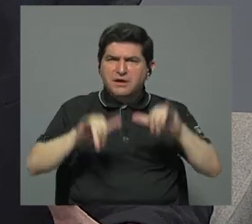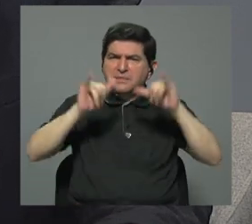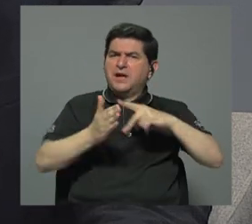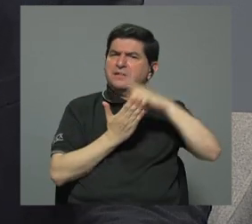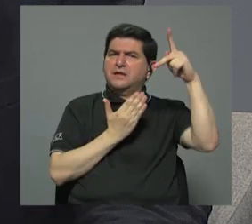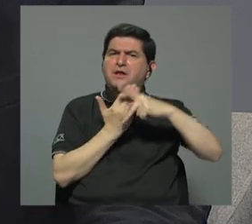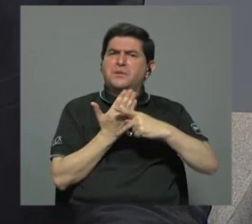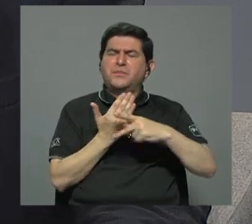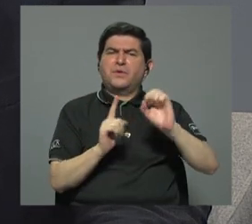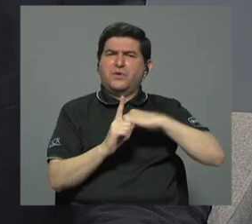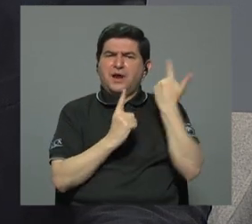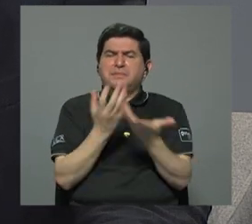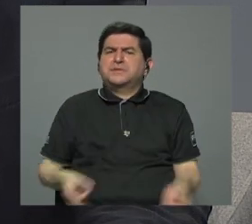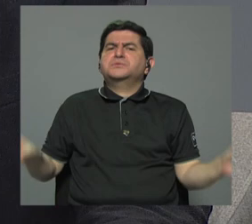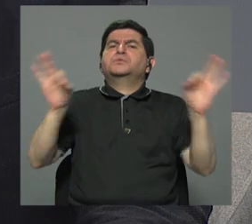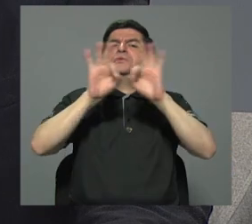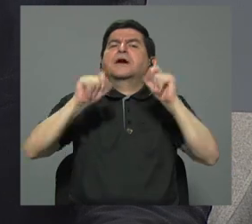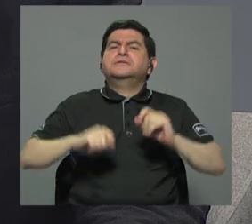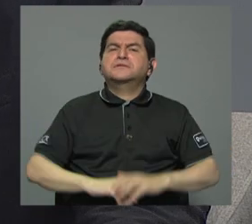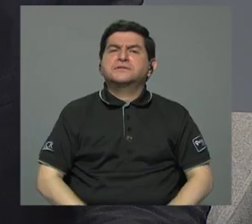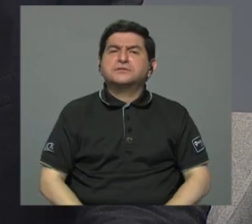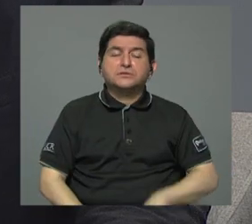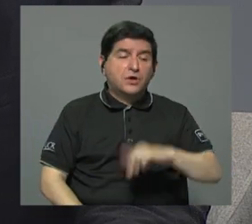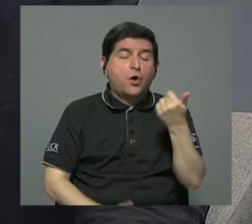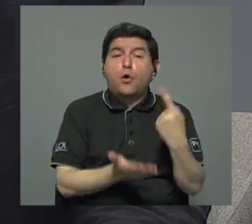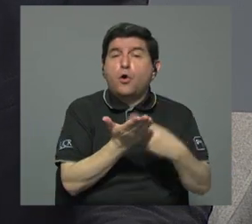programas sociales que son fundamentales. Hay otras